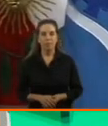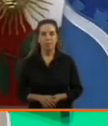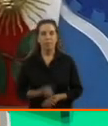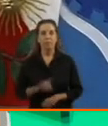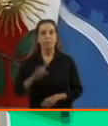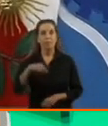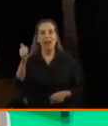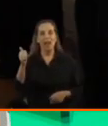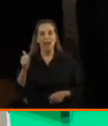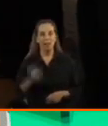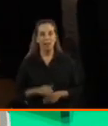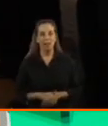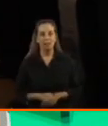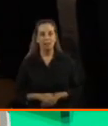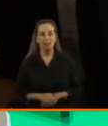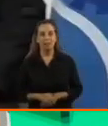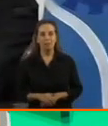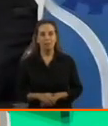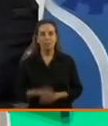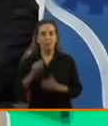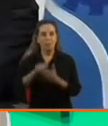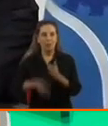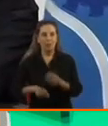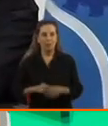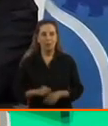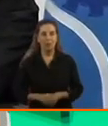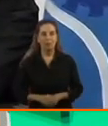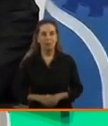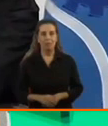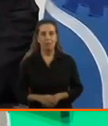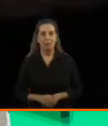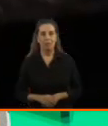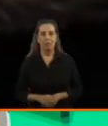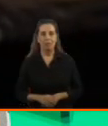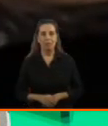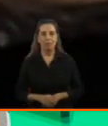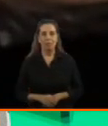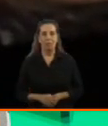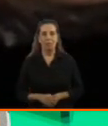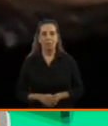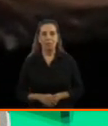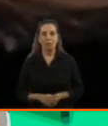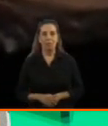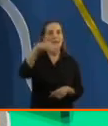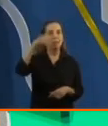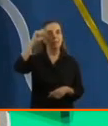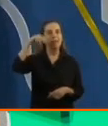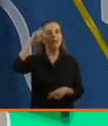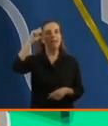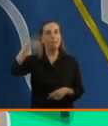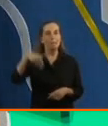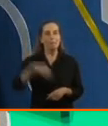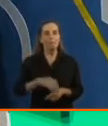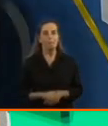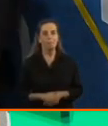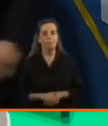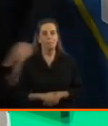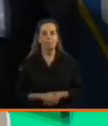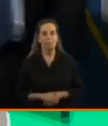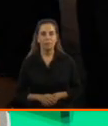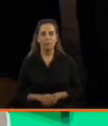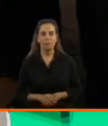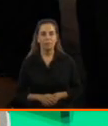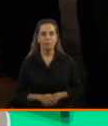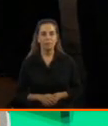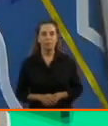de modificar leyes que tienen ciertas aparentemente limitaciones para la construcción de puestos de trabajo, que entiendo que eso